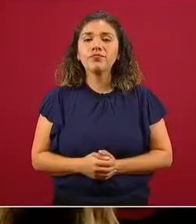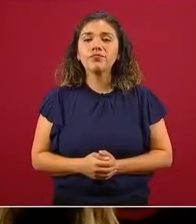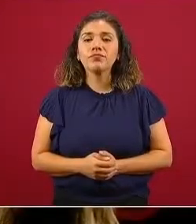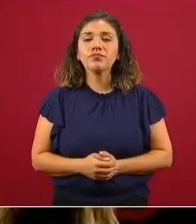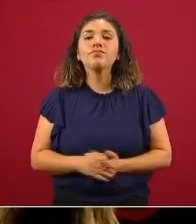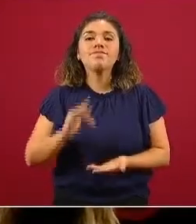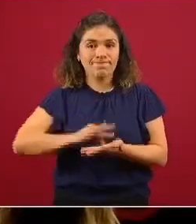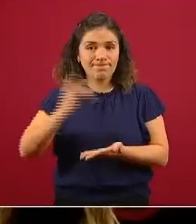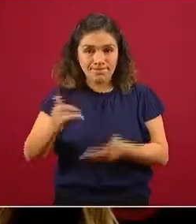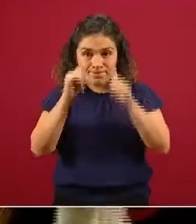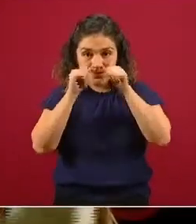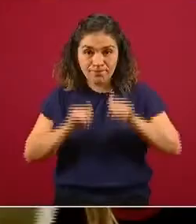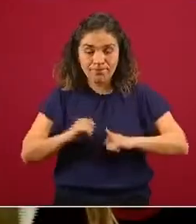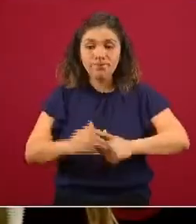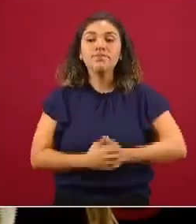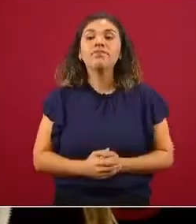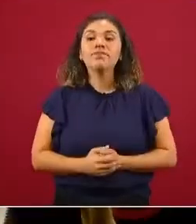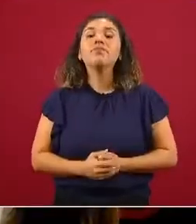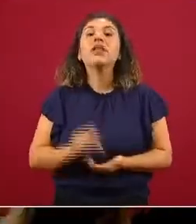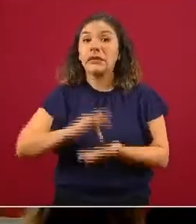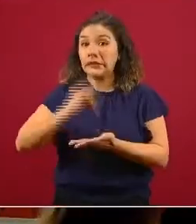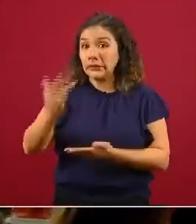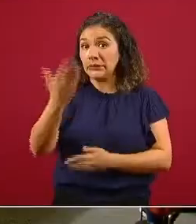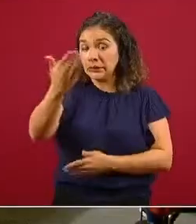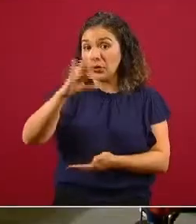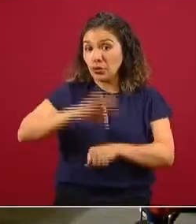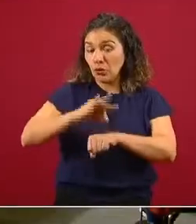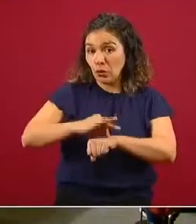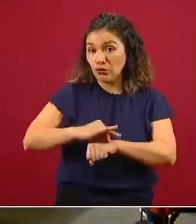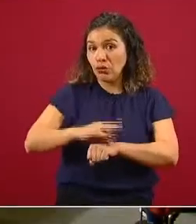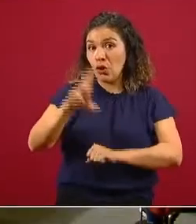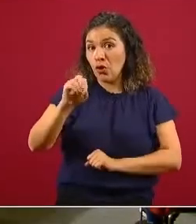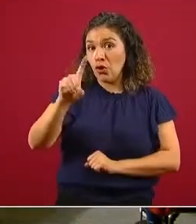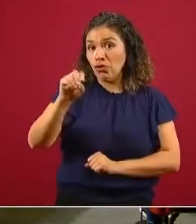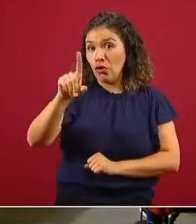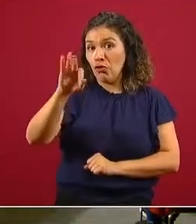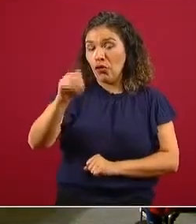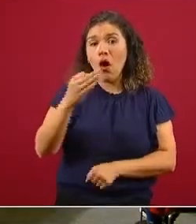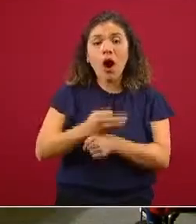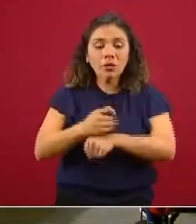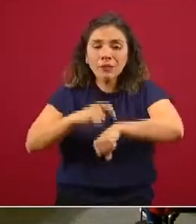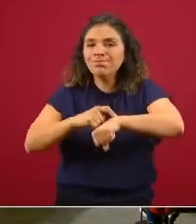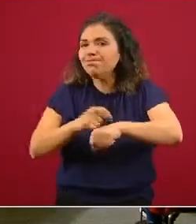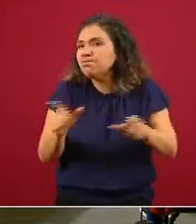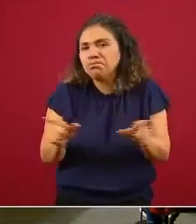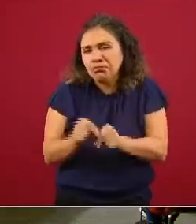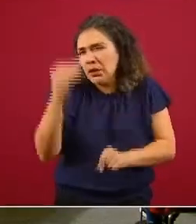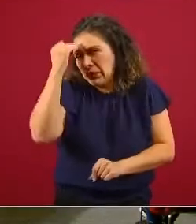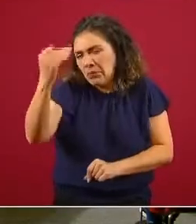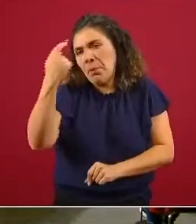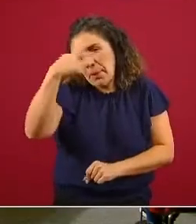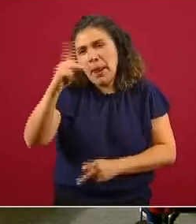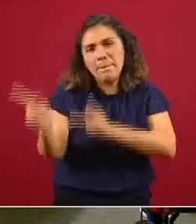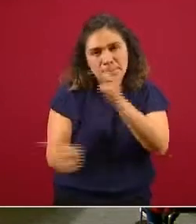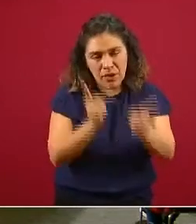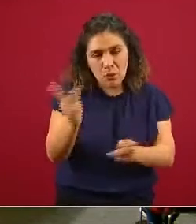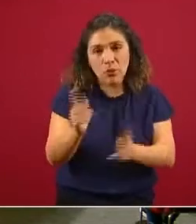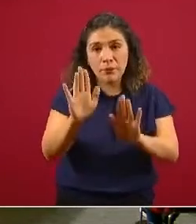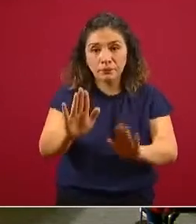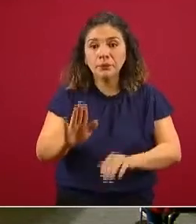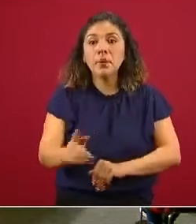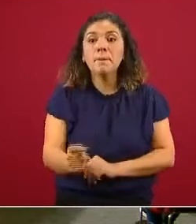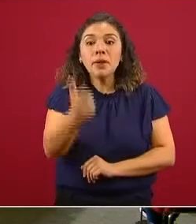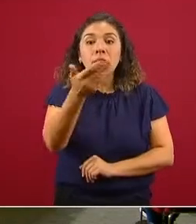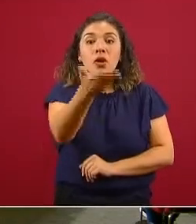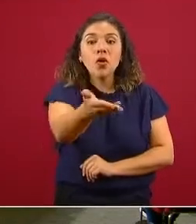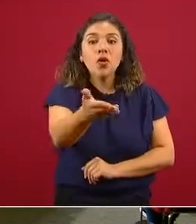las atenciones. Muchas gracias, doctor Rodolfo Lehmann. Nos quedan unos pocos minutos para preguntas. Vamos